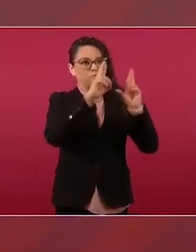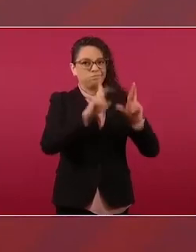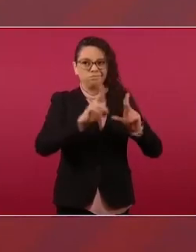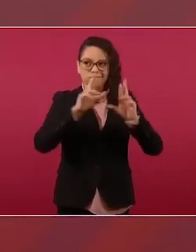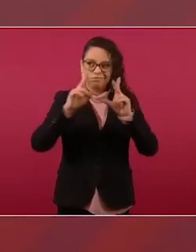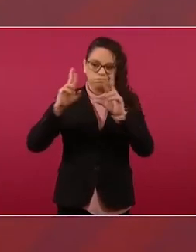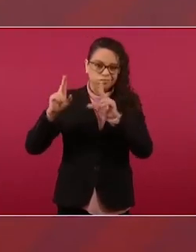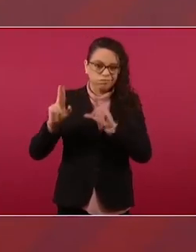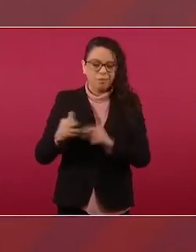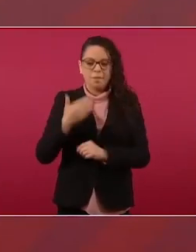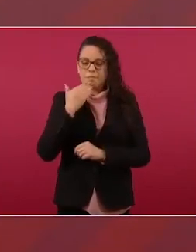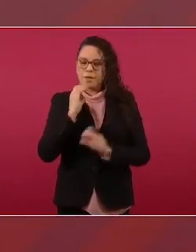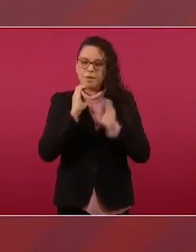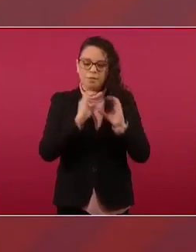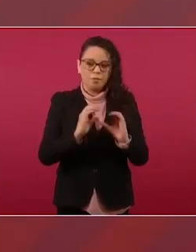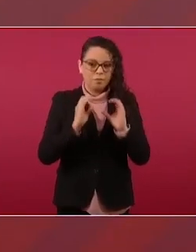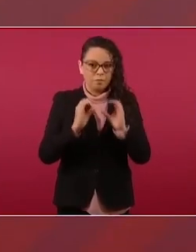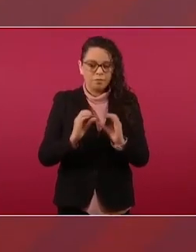con